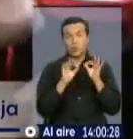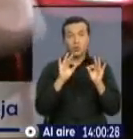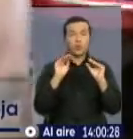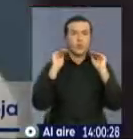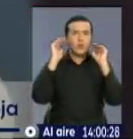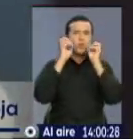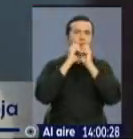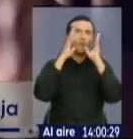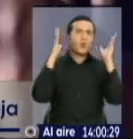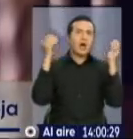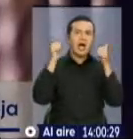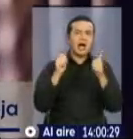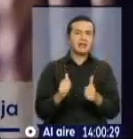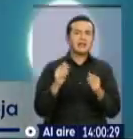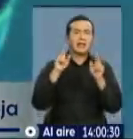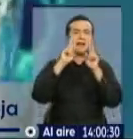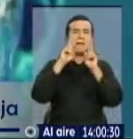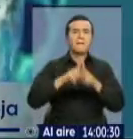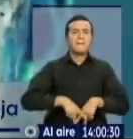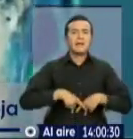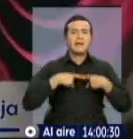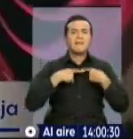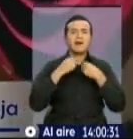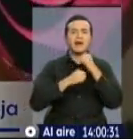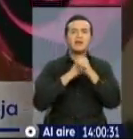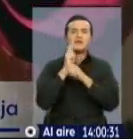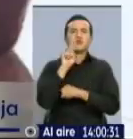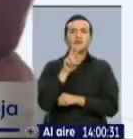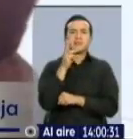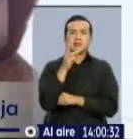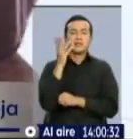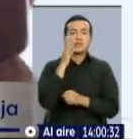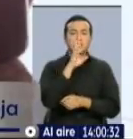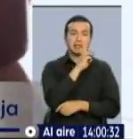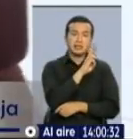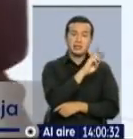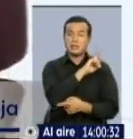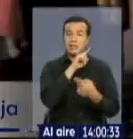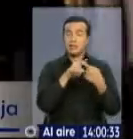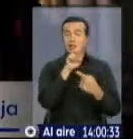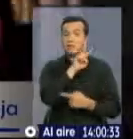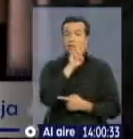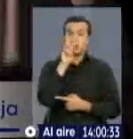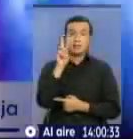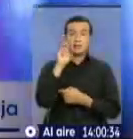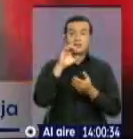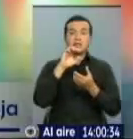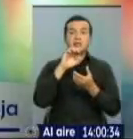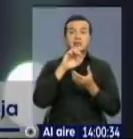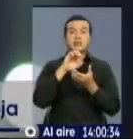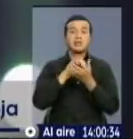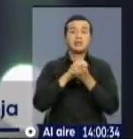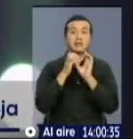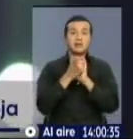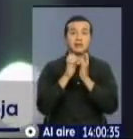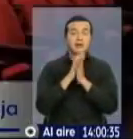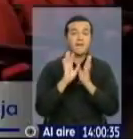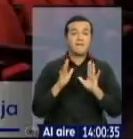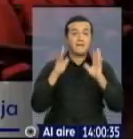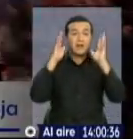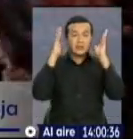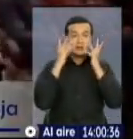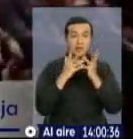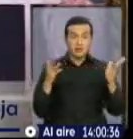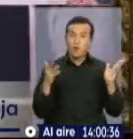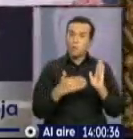el Festival de Artes Vivas, Loja 2017, que se desarrollará del 16 al 26 de noviembre. Es que este festival, que pretende convertirse